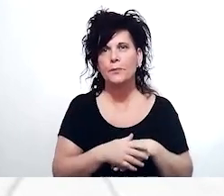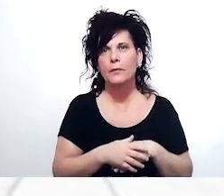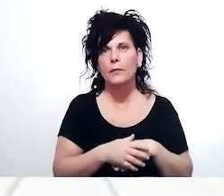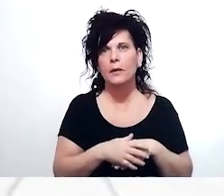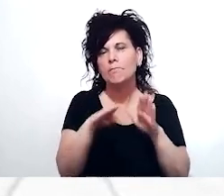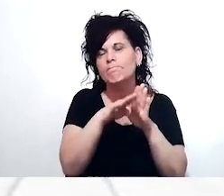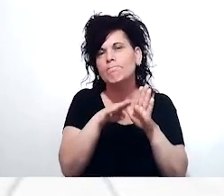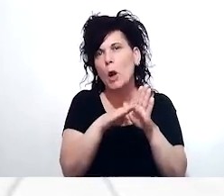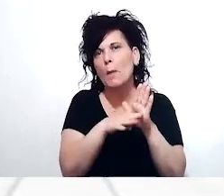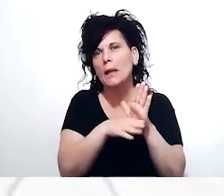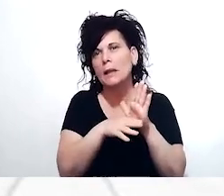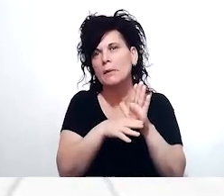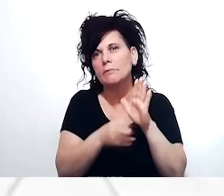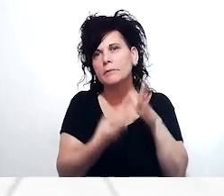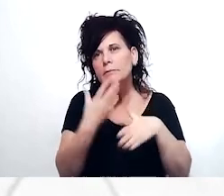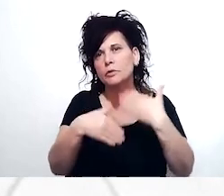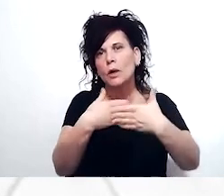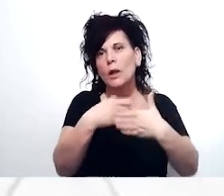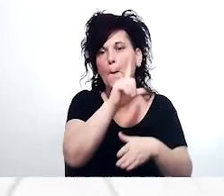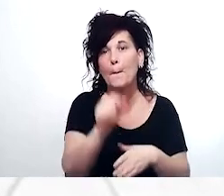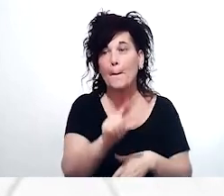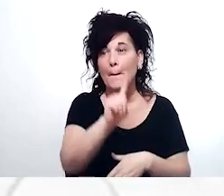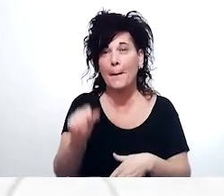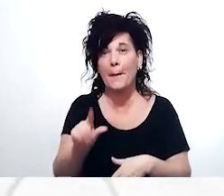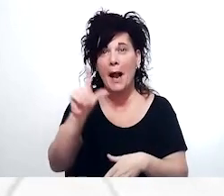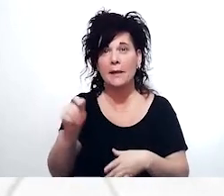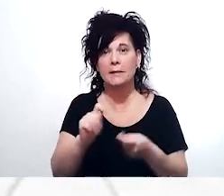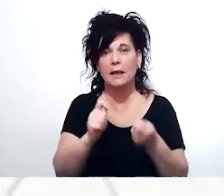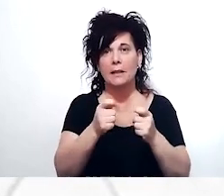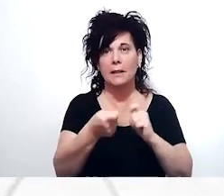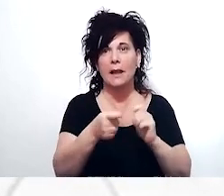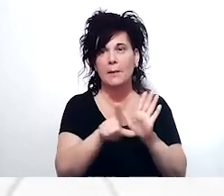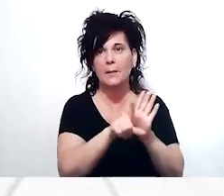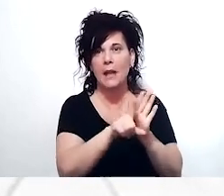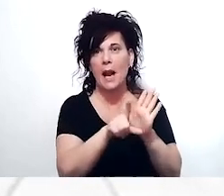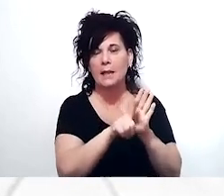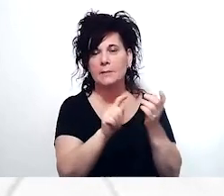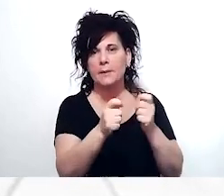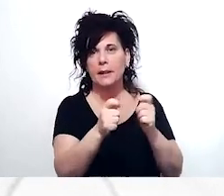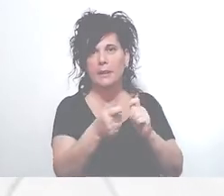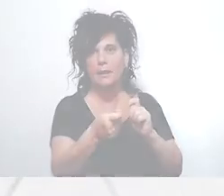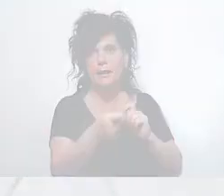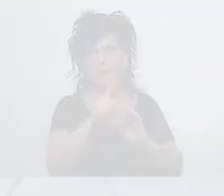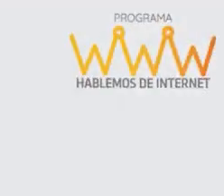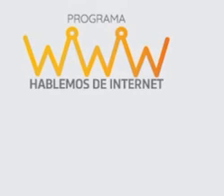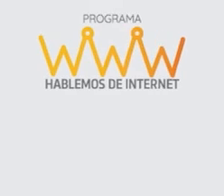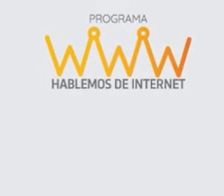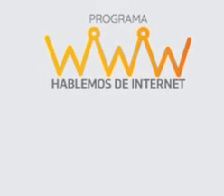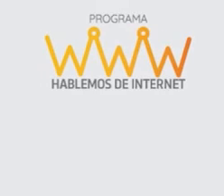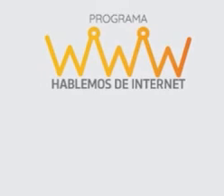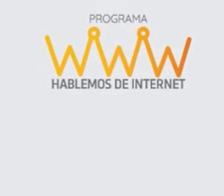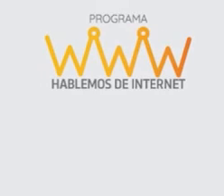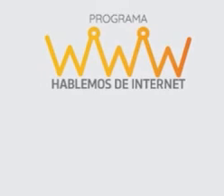haciendo normativa, y los países van adaptando sus leyes al cambio que nos va trayendo la tecnología.